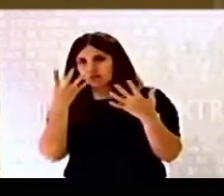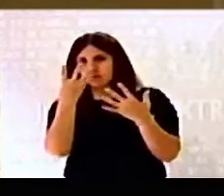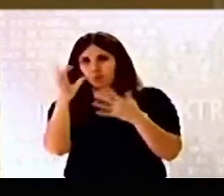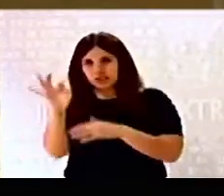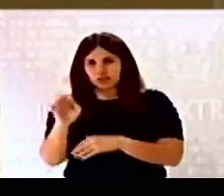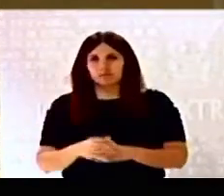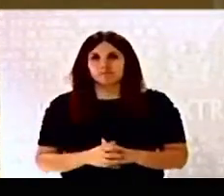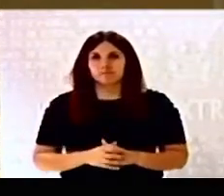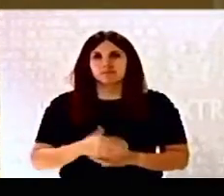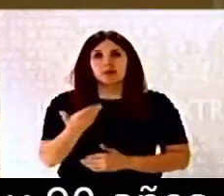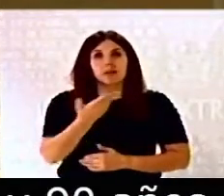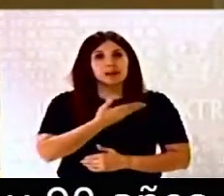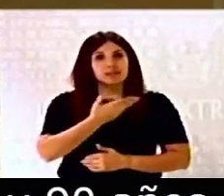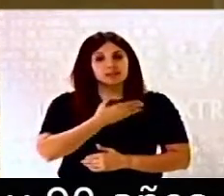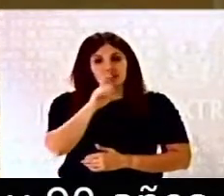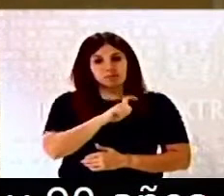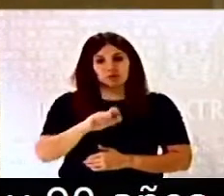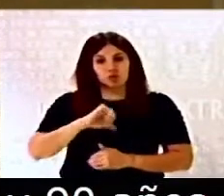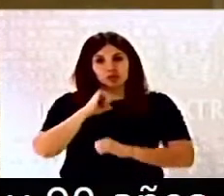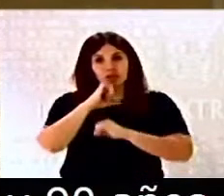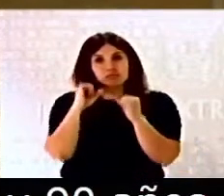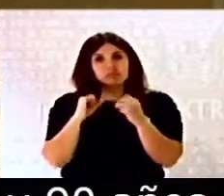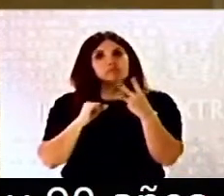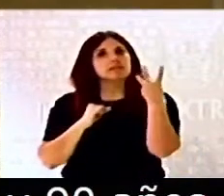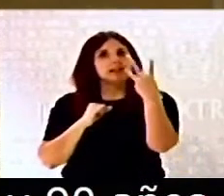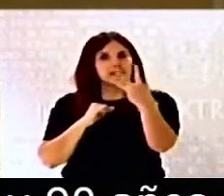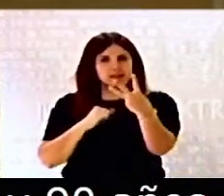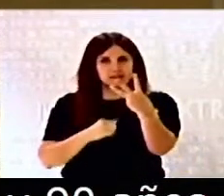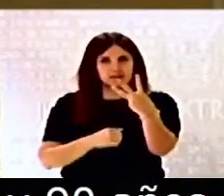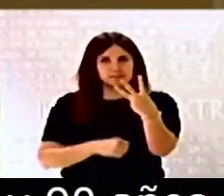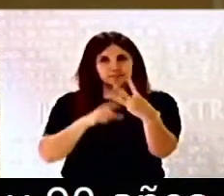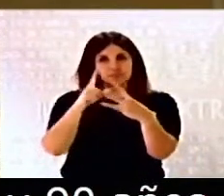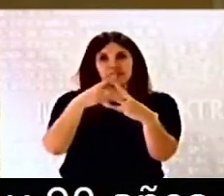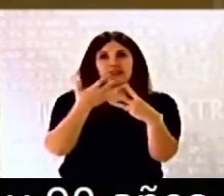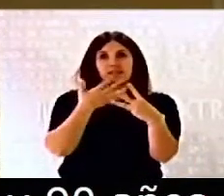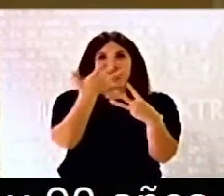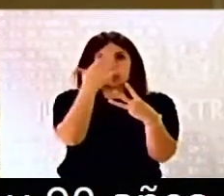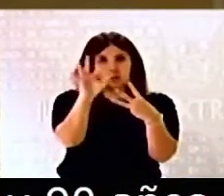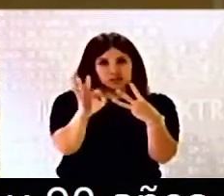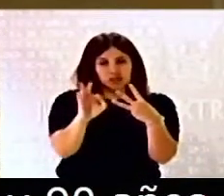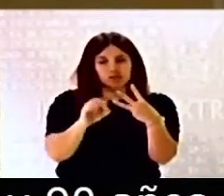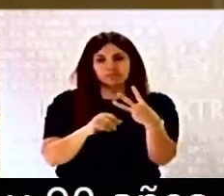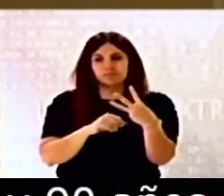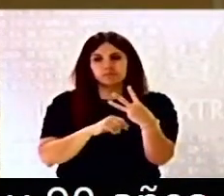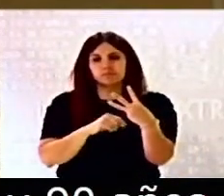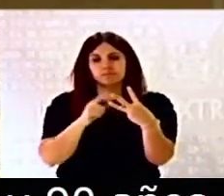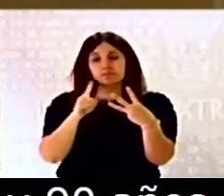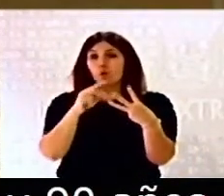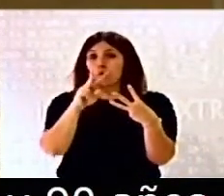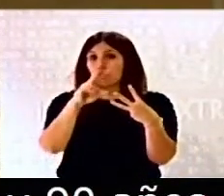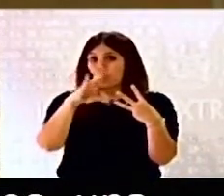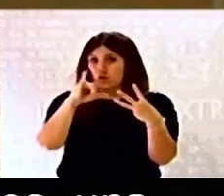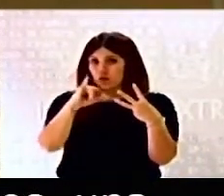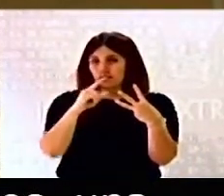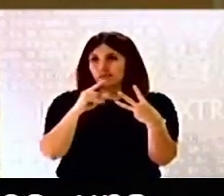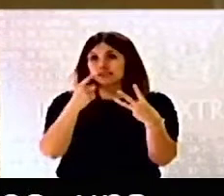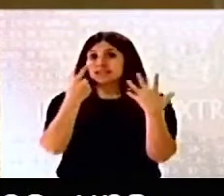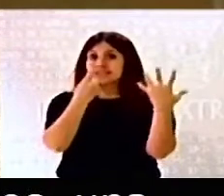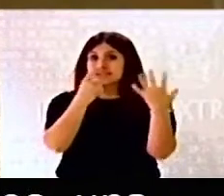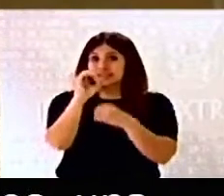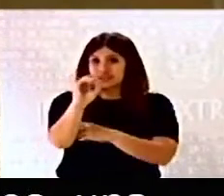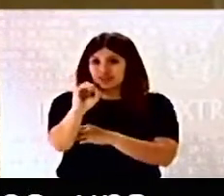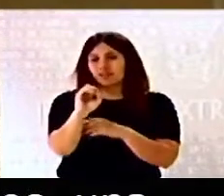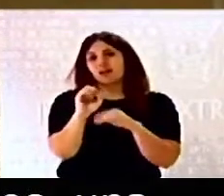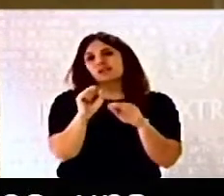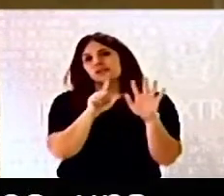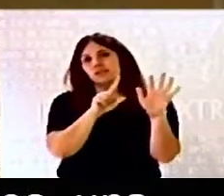En Plasencia tenemos 3 ingresados, de 50 años, una persona en UCI, 60 y 76 años